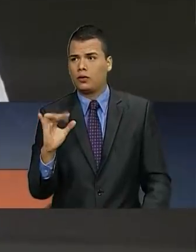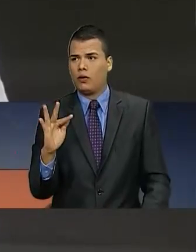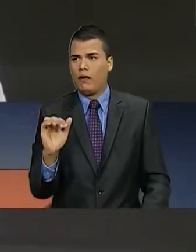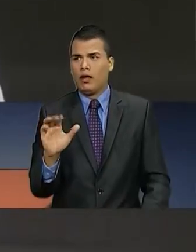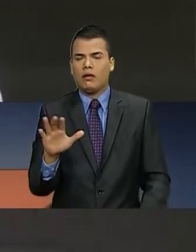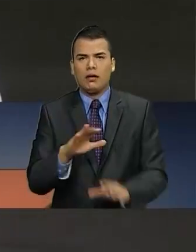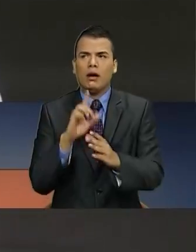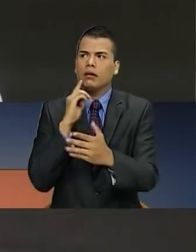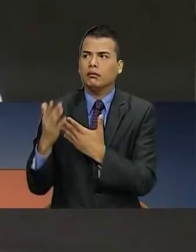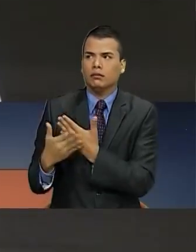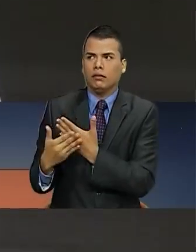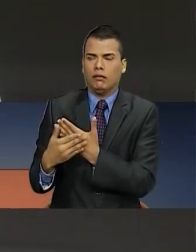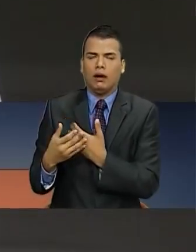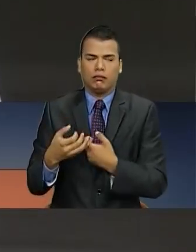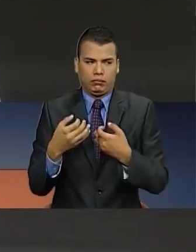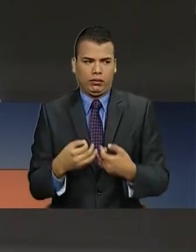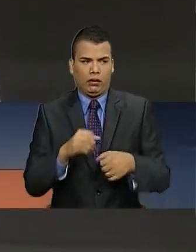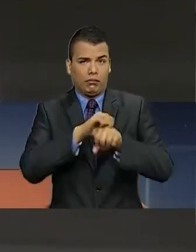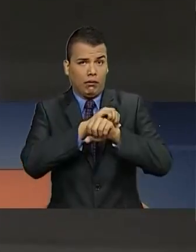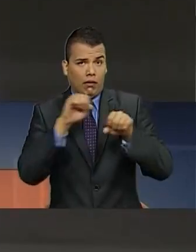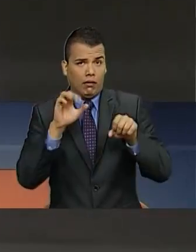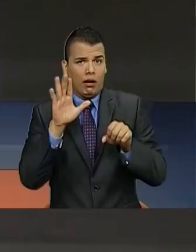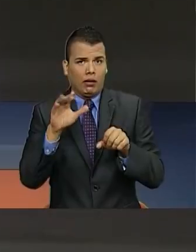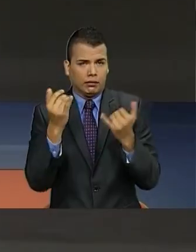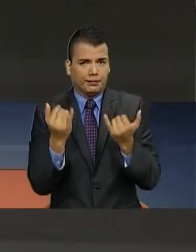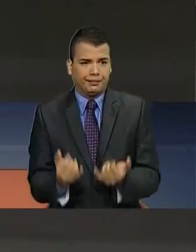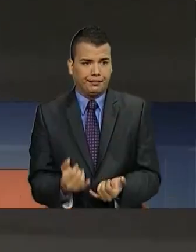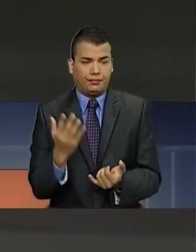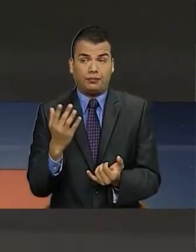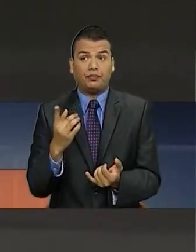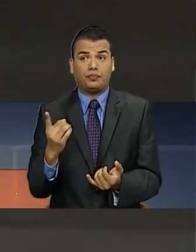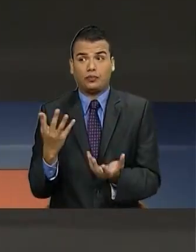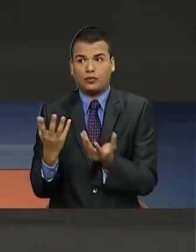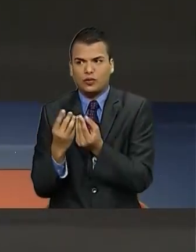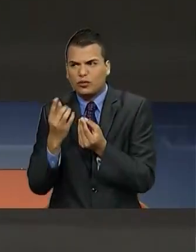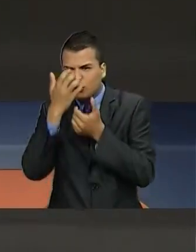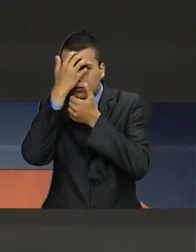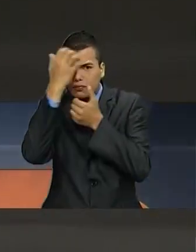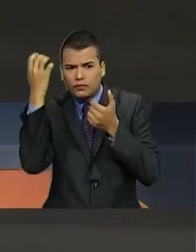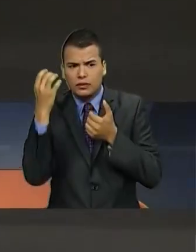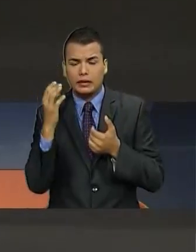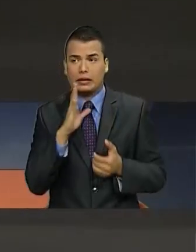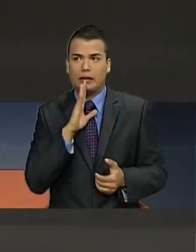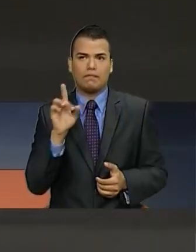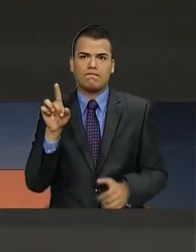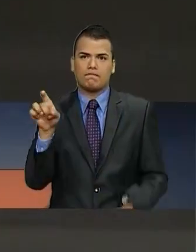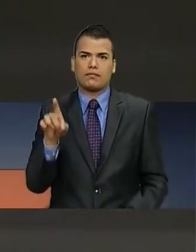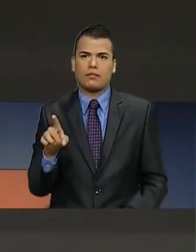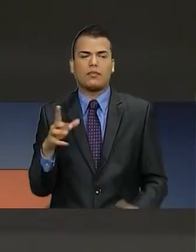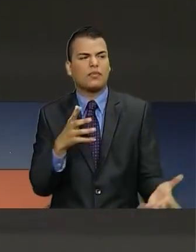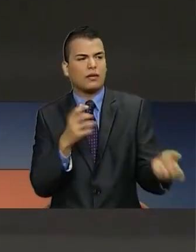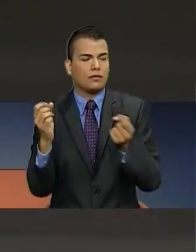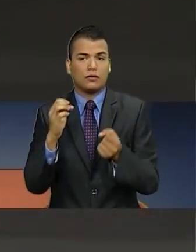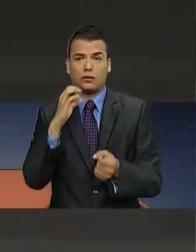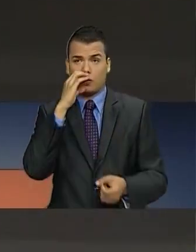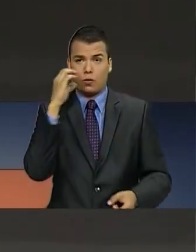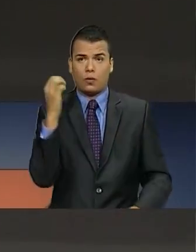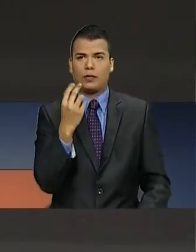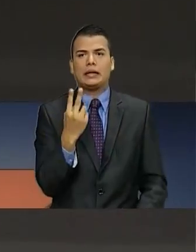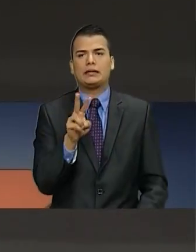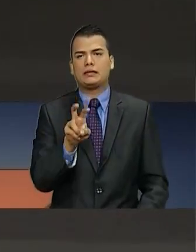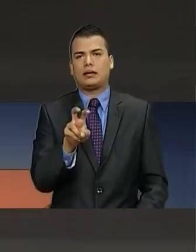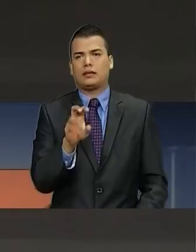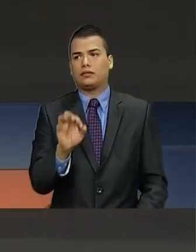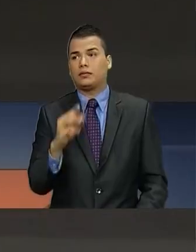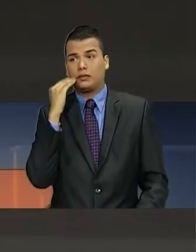Han confirmado que la mañana de hoy un grupo armado ilegal aún indeterminado secuestró a 7 hombres y a una mujer en el